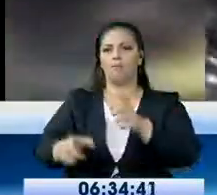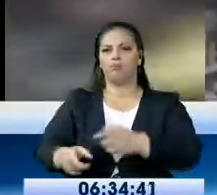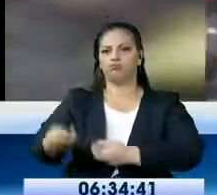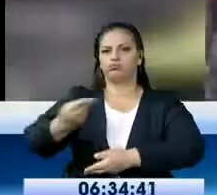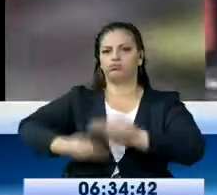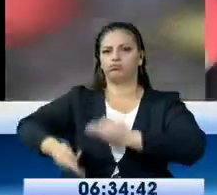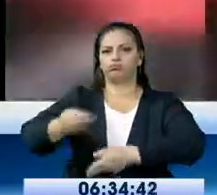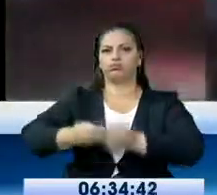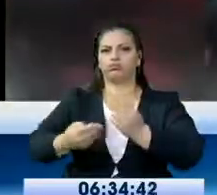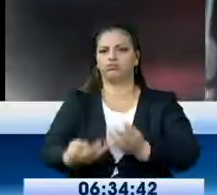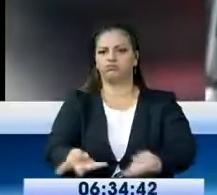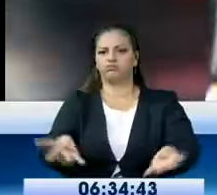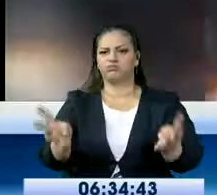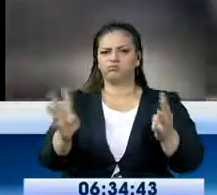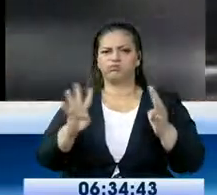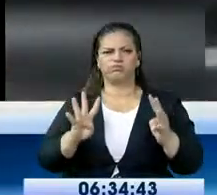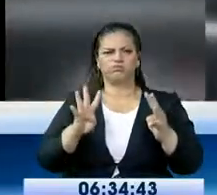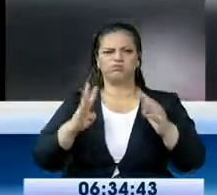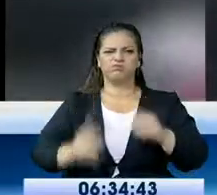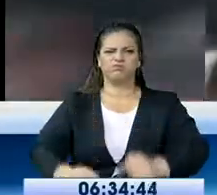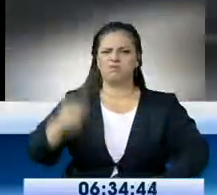actos.